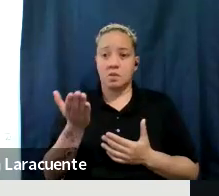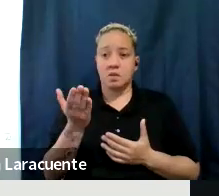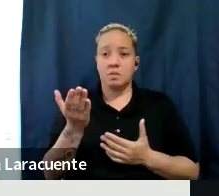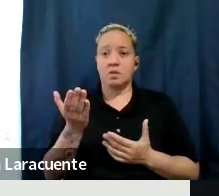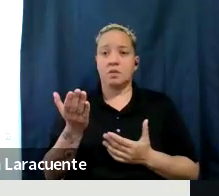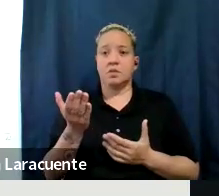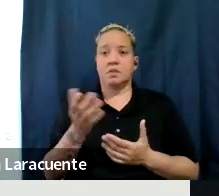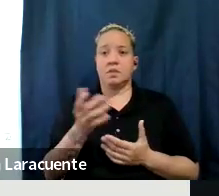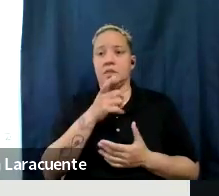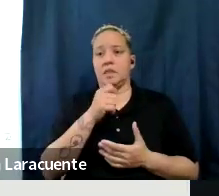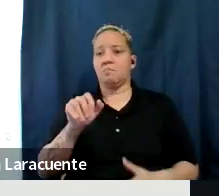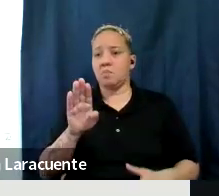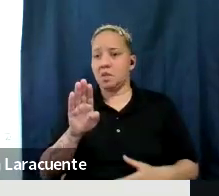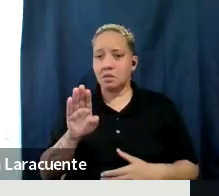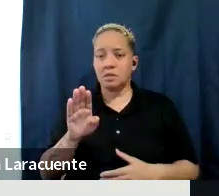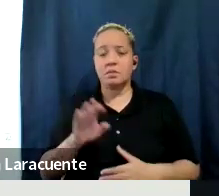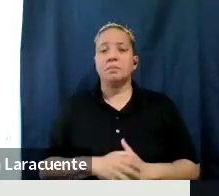ni quién era Jaime Benítez,